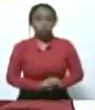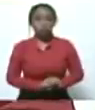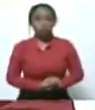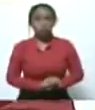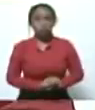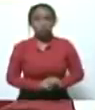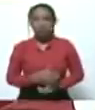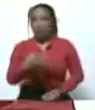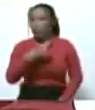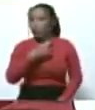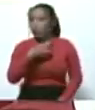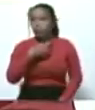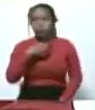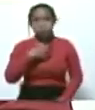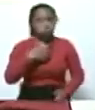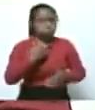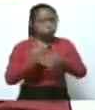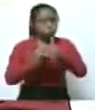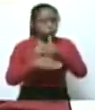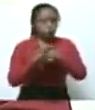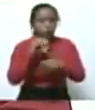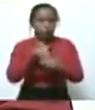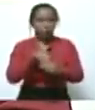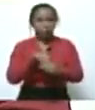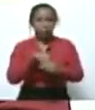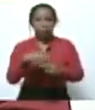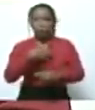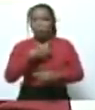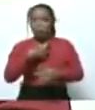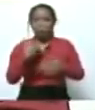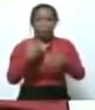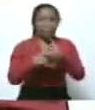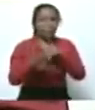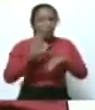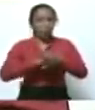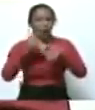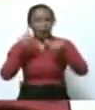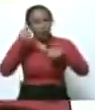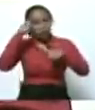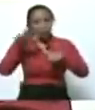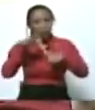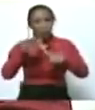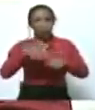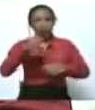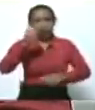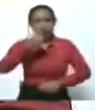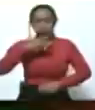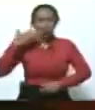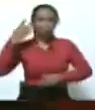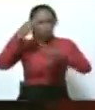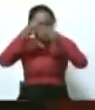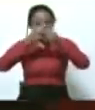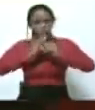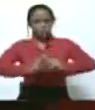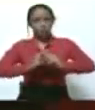Y no pudieron pasar. No pudieron pasar porque este pueblo es un pueblo digno.